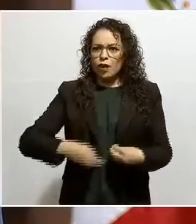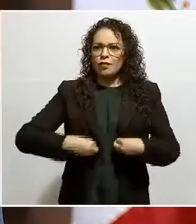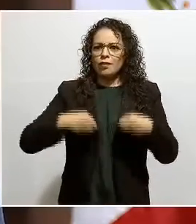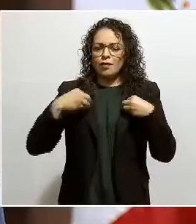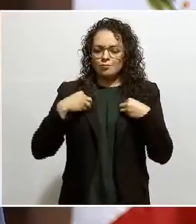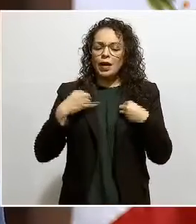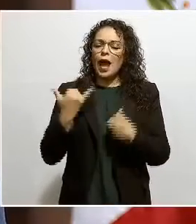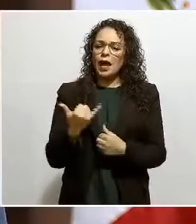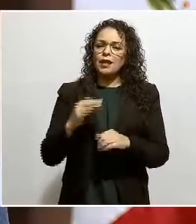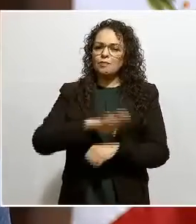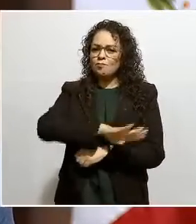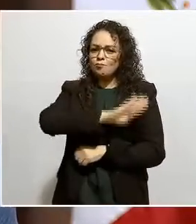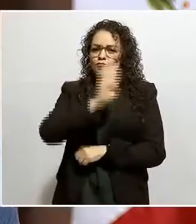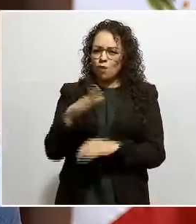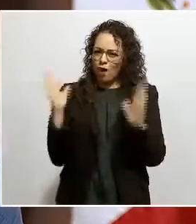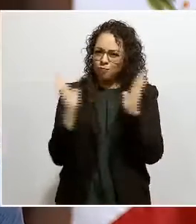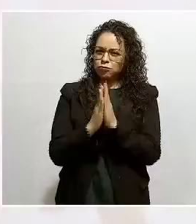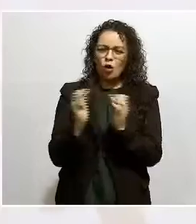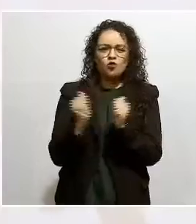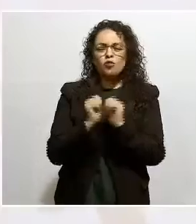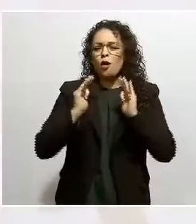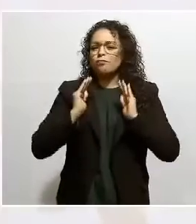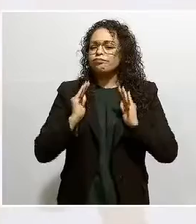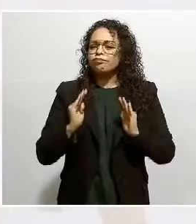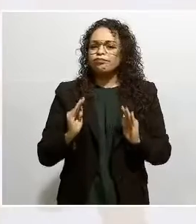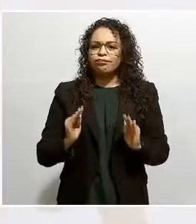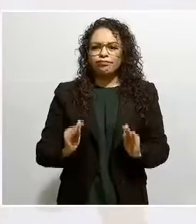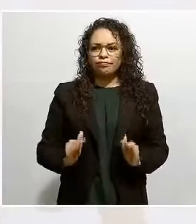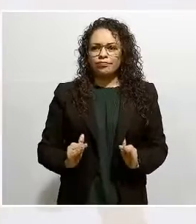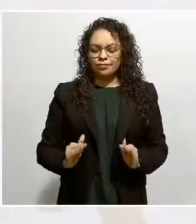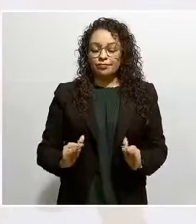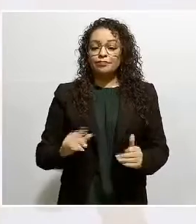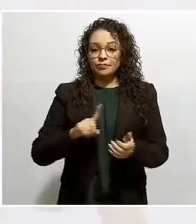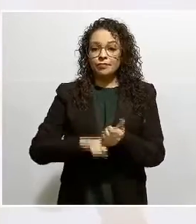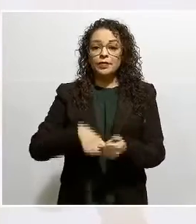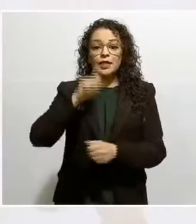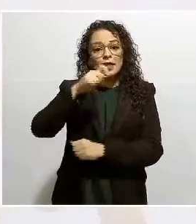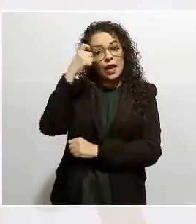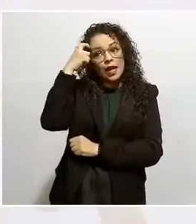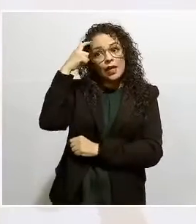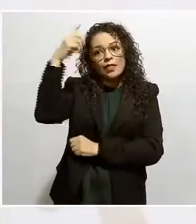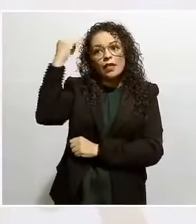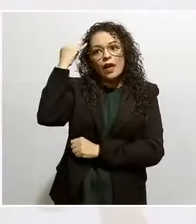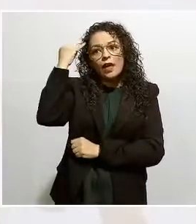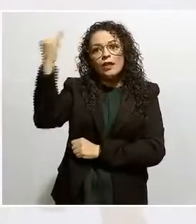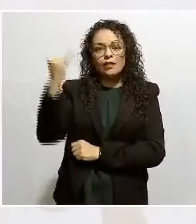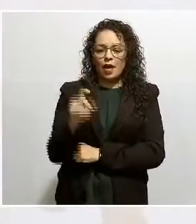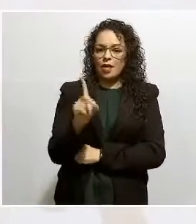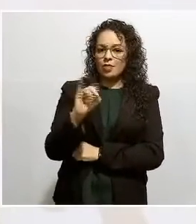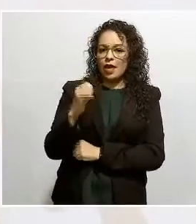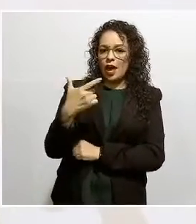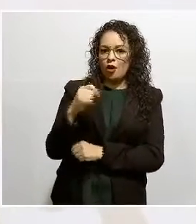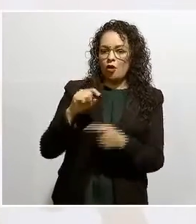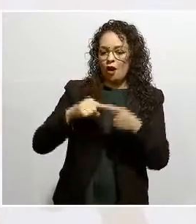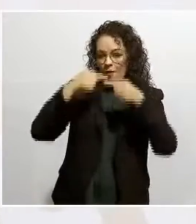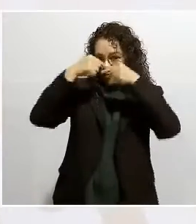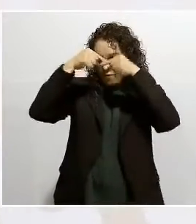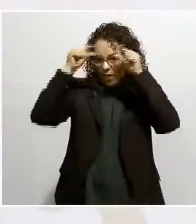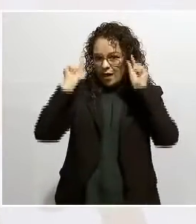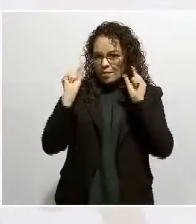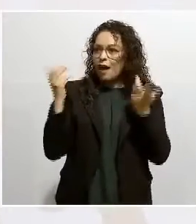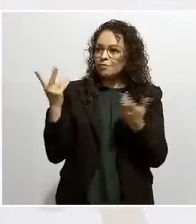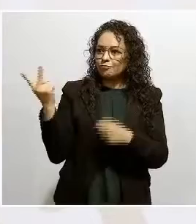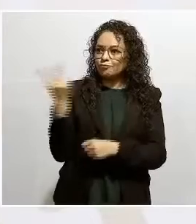morir. Este museo que nos hace sentir la época creativa e ideales comunes de Diego y Frida, que Diego y Frida